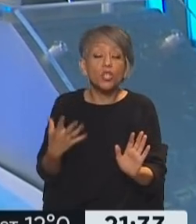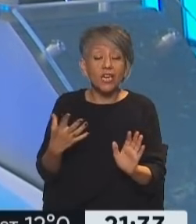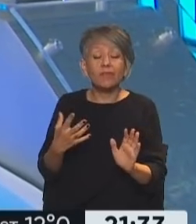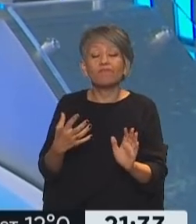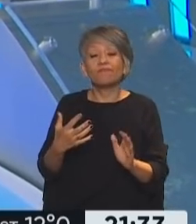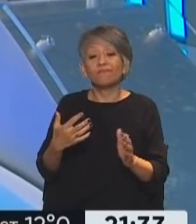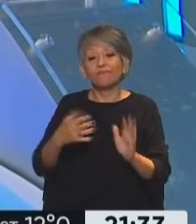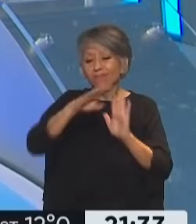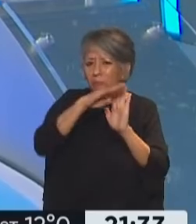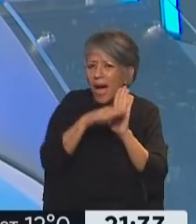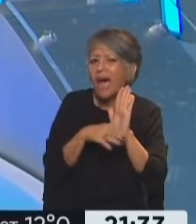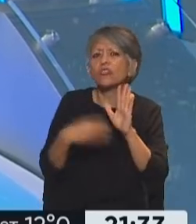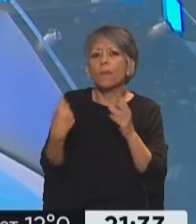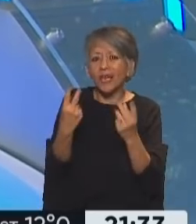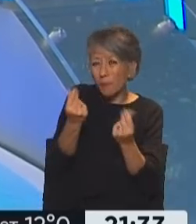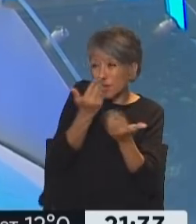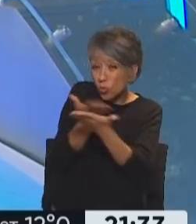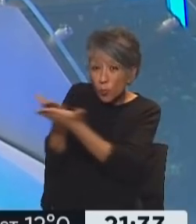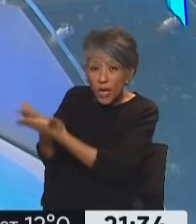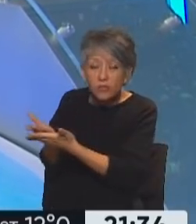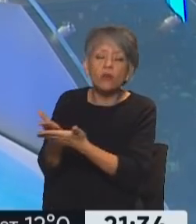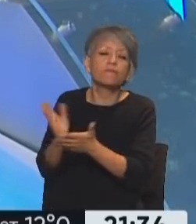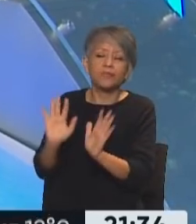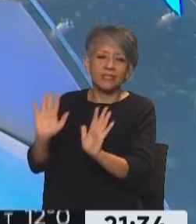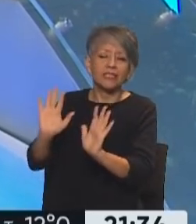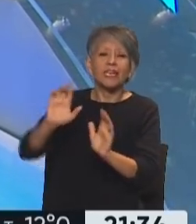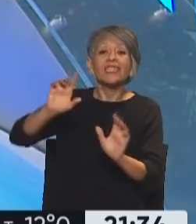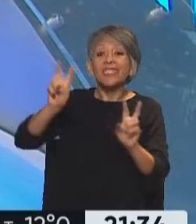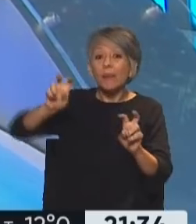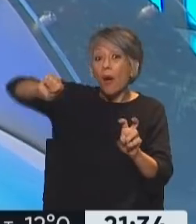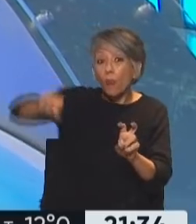licitatorio para la adquisición de válvulas aún se encuentra